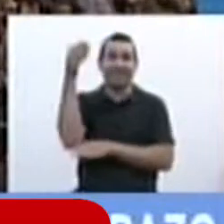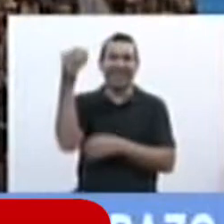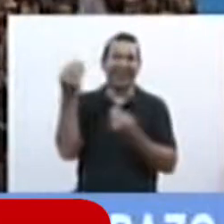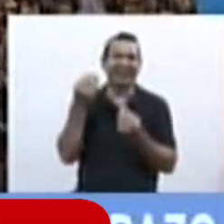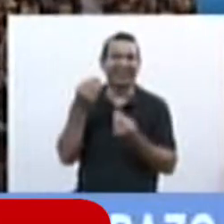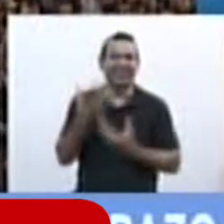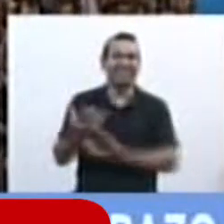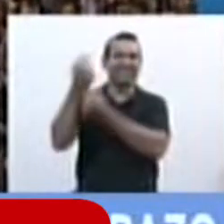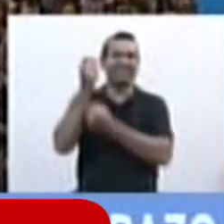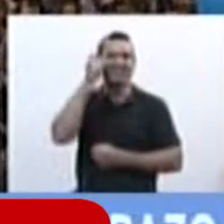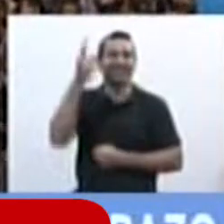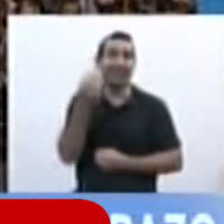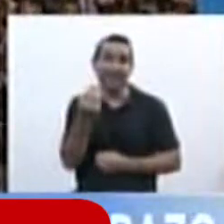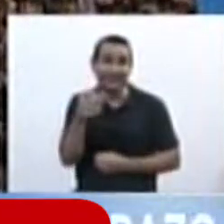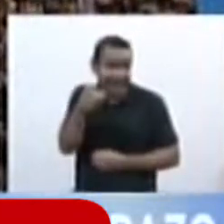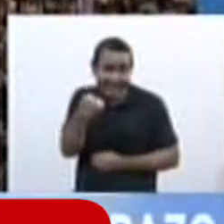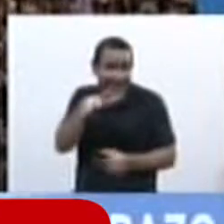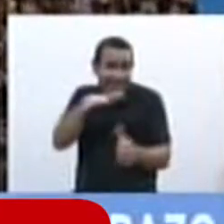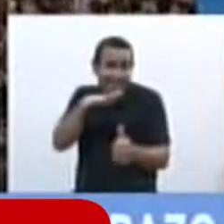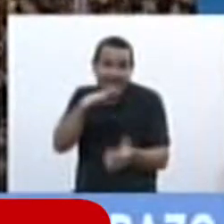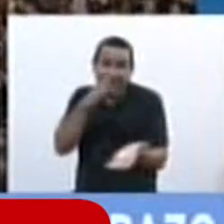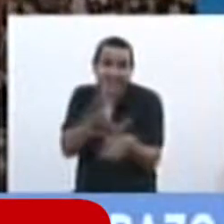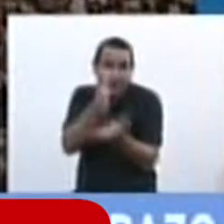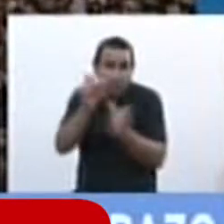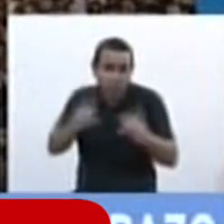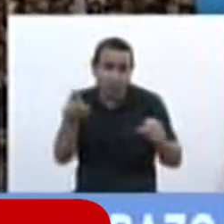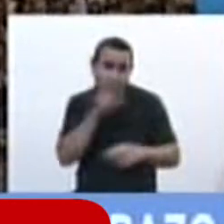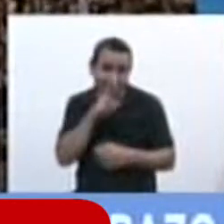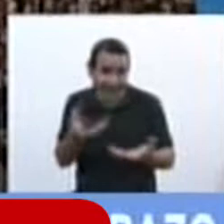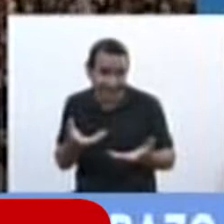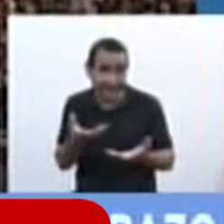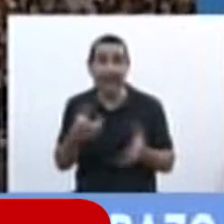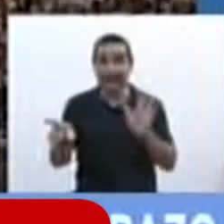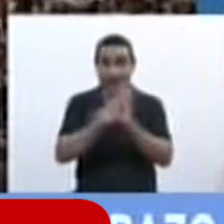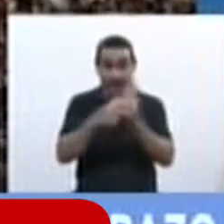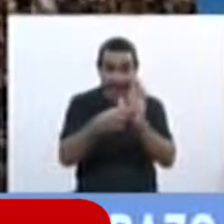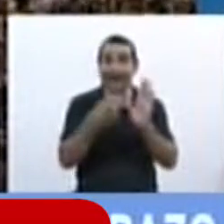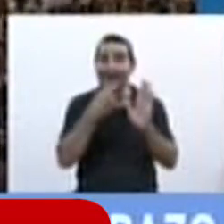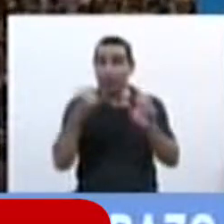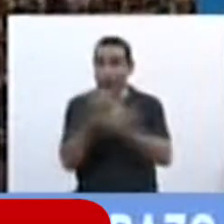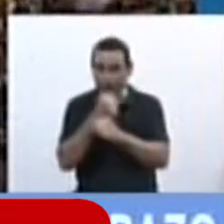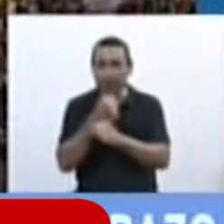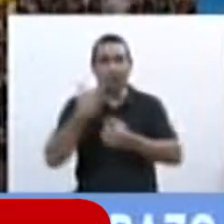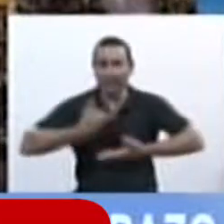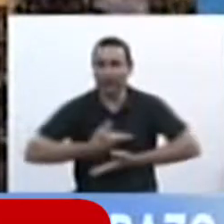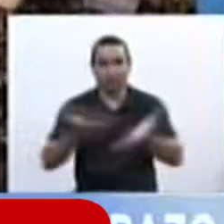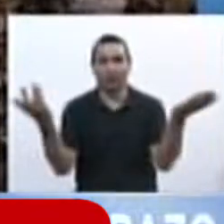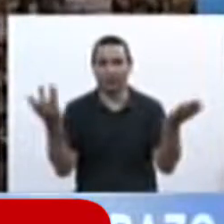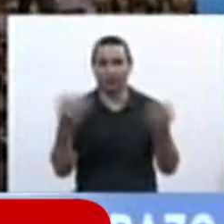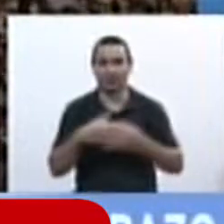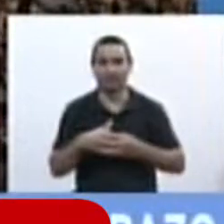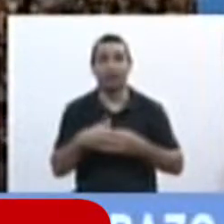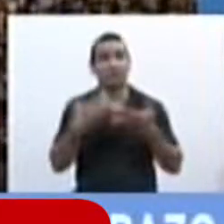las mujeres es esa, la de los derechos de las mujeres. Esta ley, de aprobarse, es para todas.